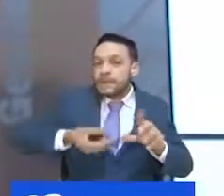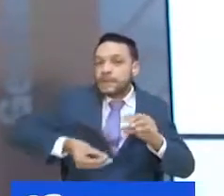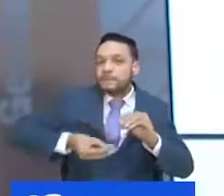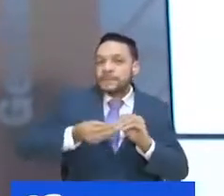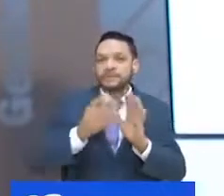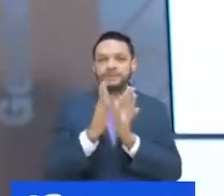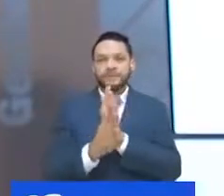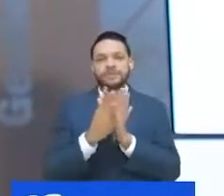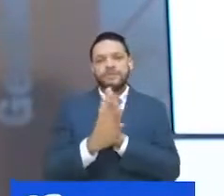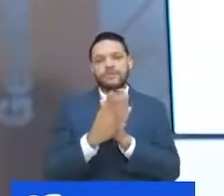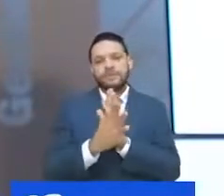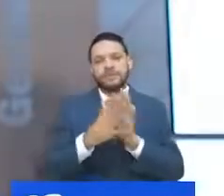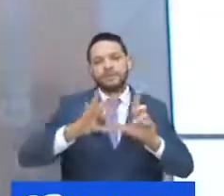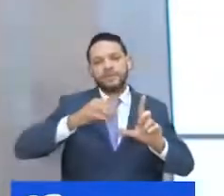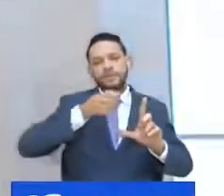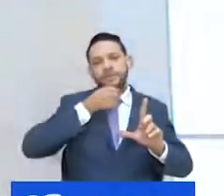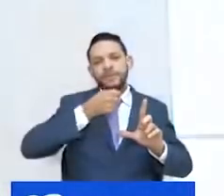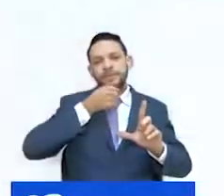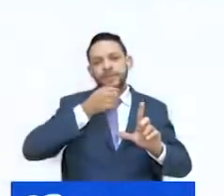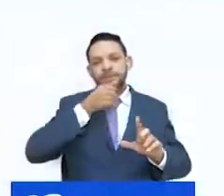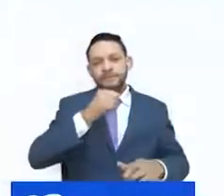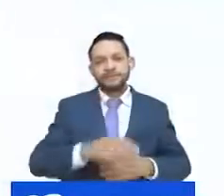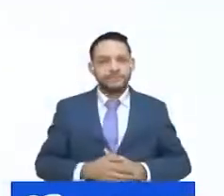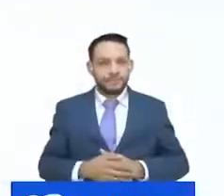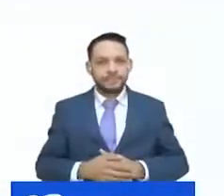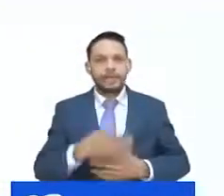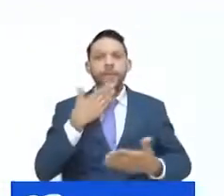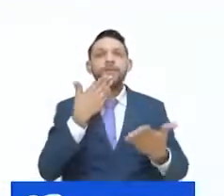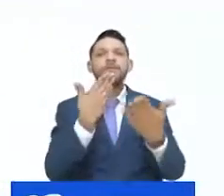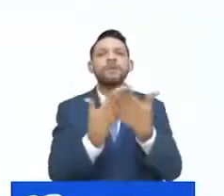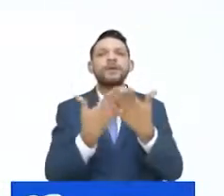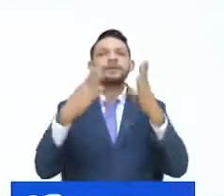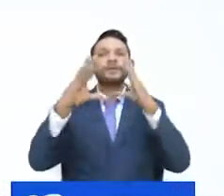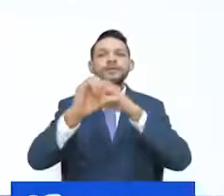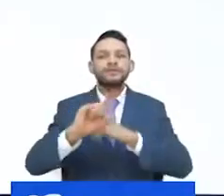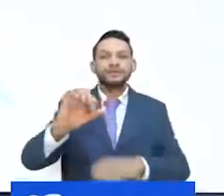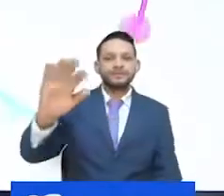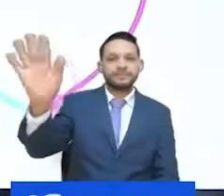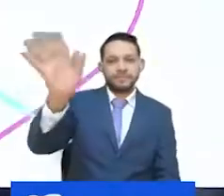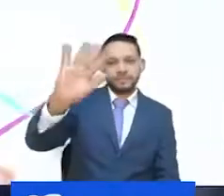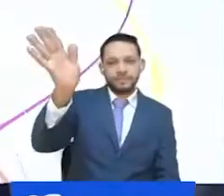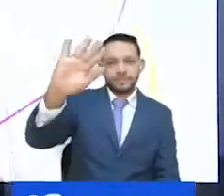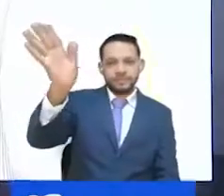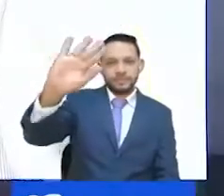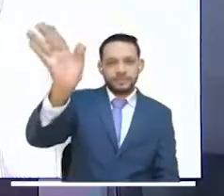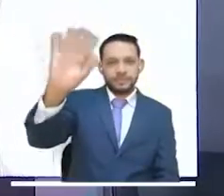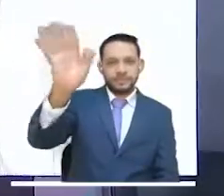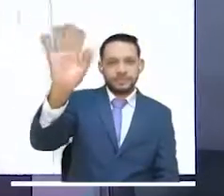mucha más información. Una feliz noche para todos. Que estén muy bien.